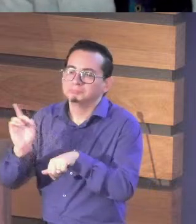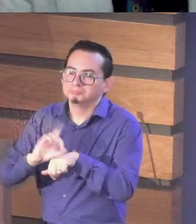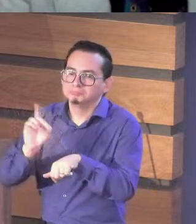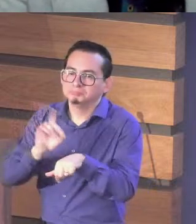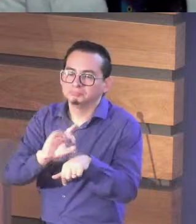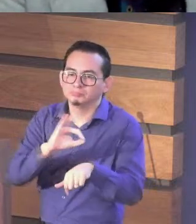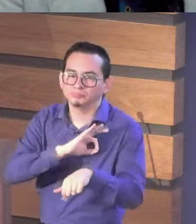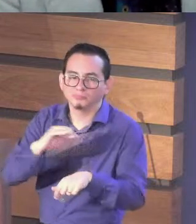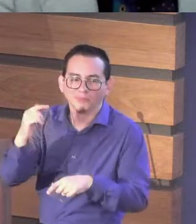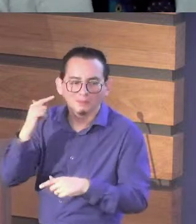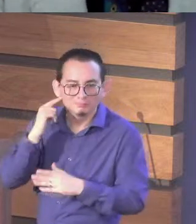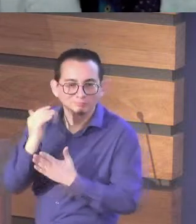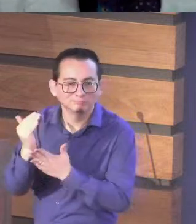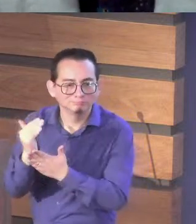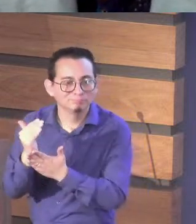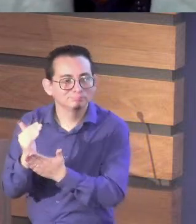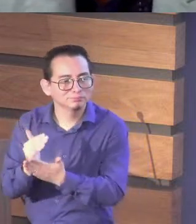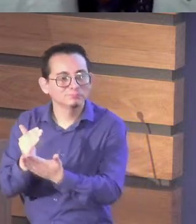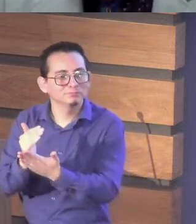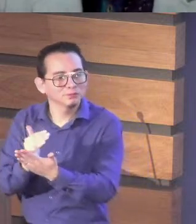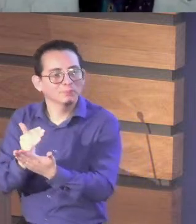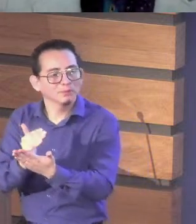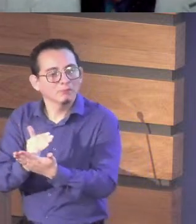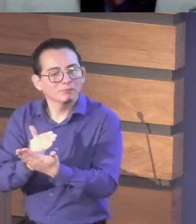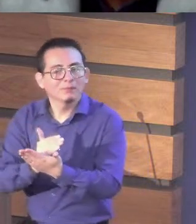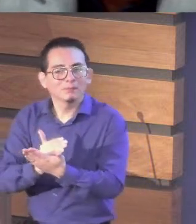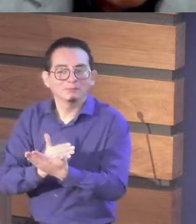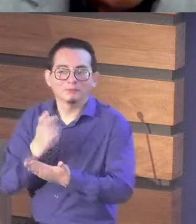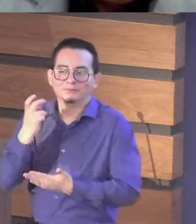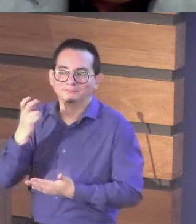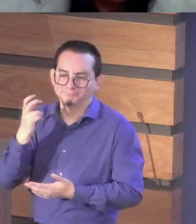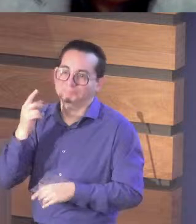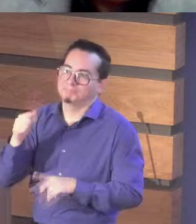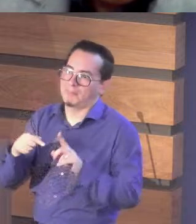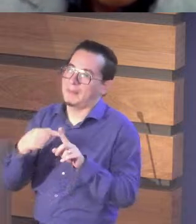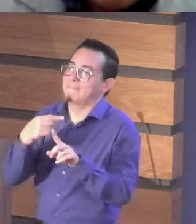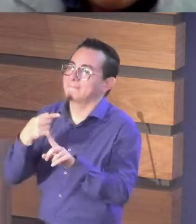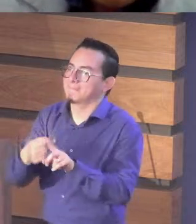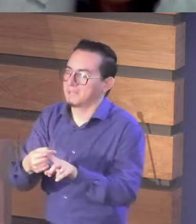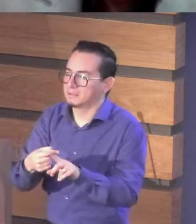para consecuencia también está desarrollando hipertensión arterial.